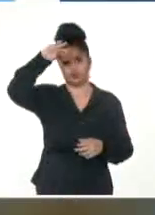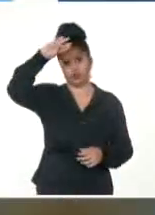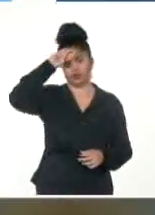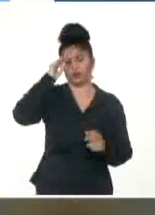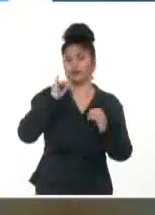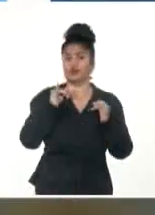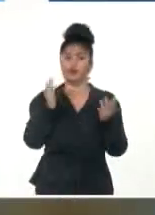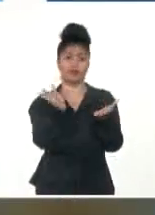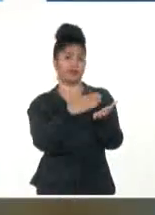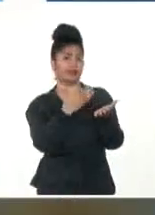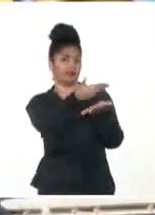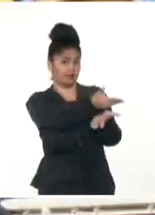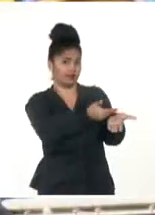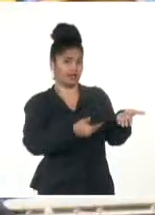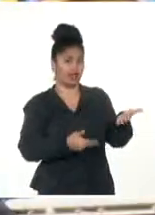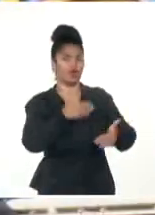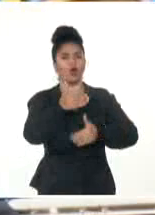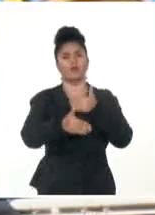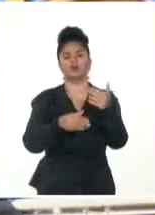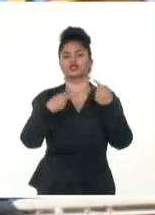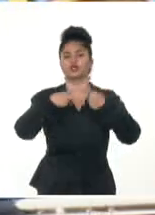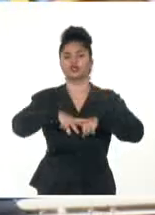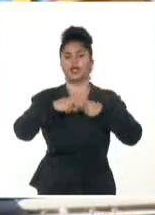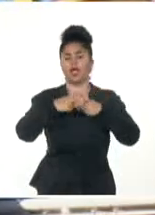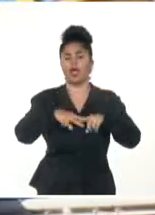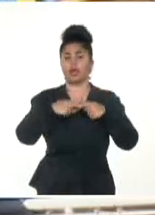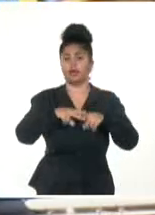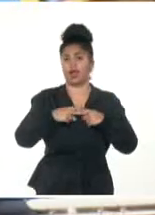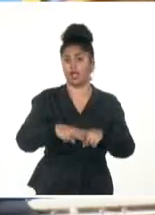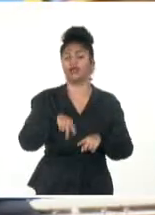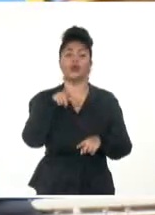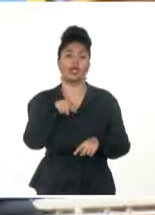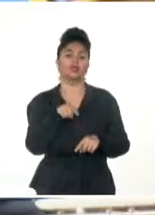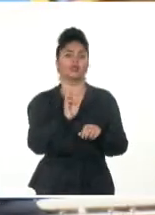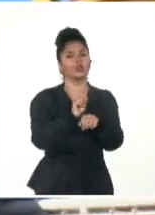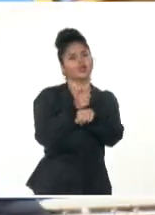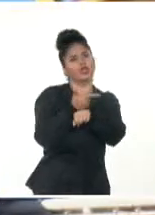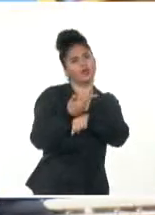diario Granma, el proceso de mantenimiento de la planta tuvo una duración de 81 días.